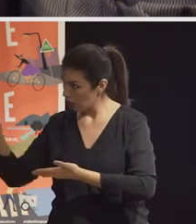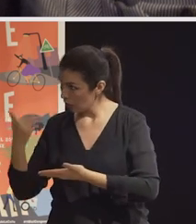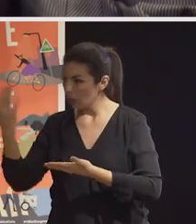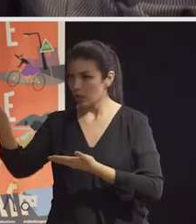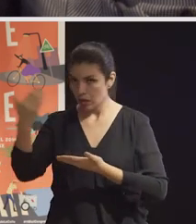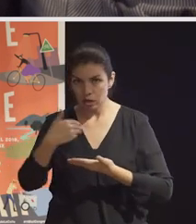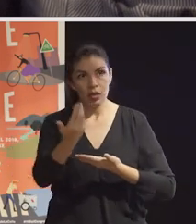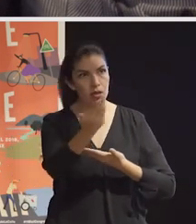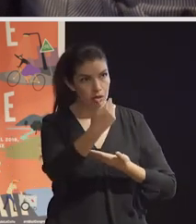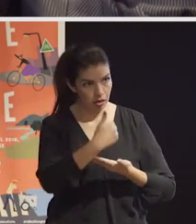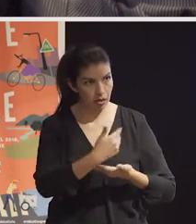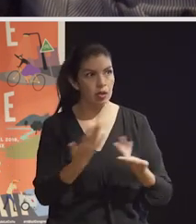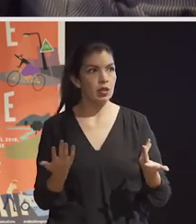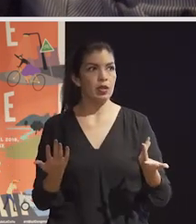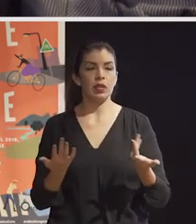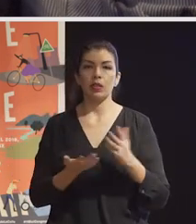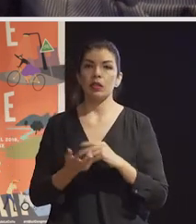tenemos que